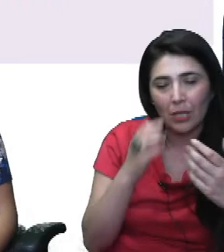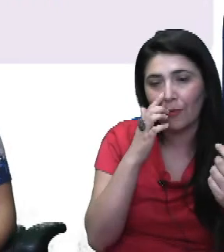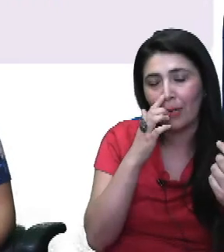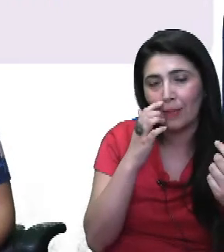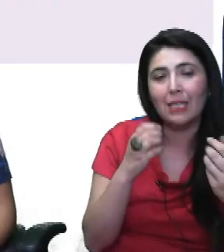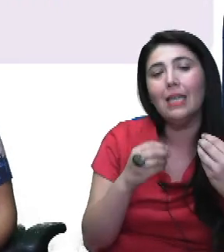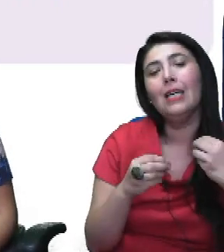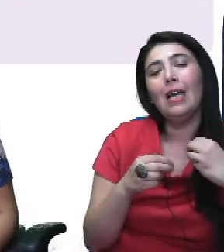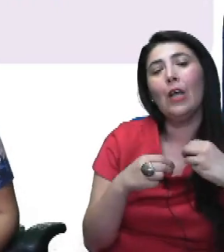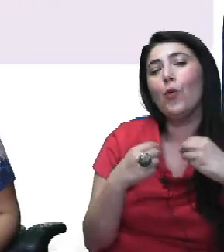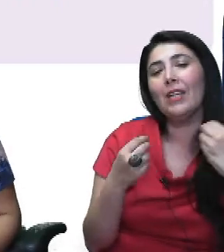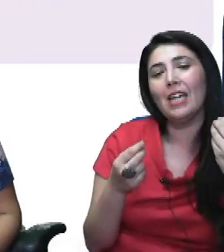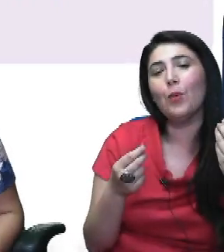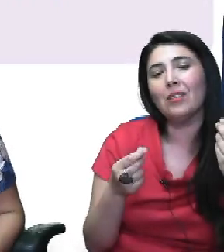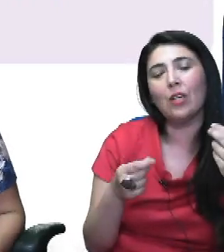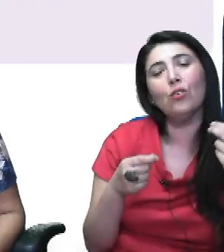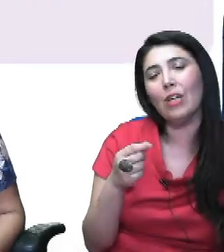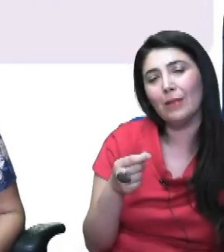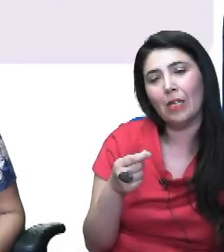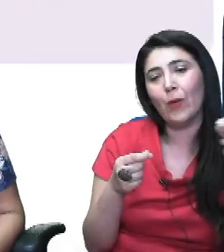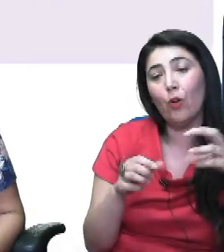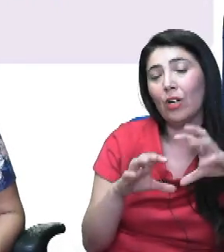esto porque finalmente la ayuda humanitaria puede ser